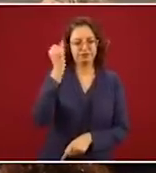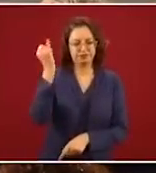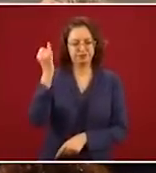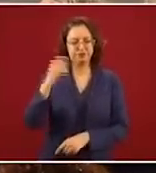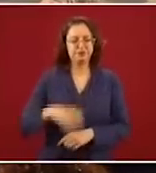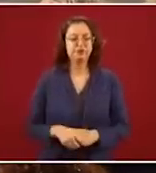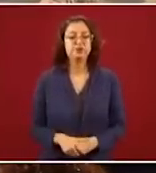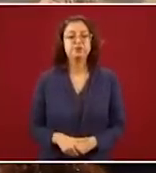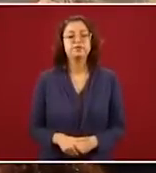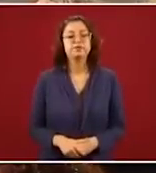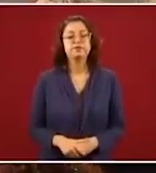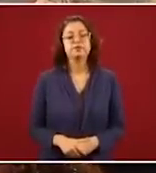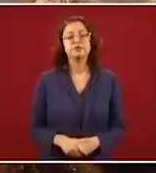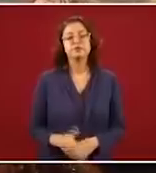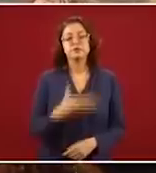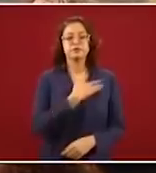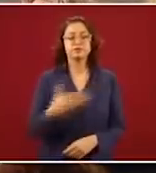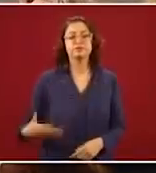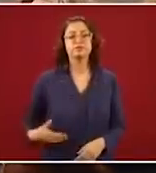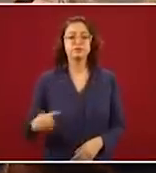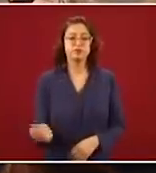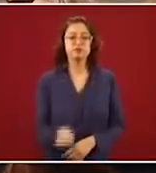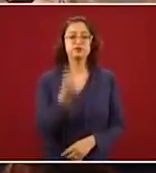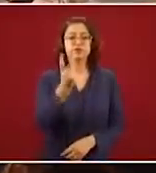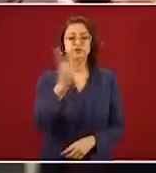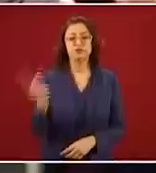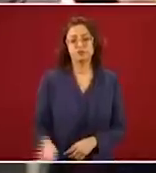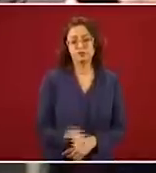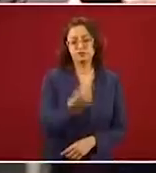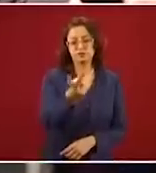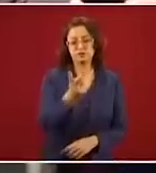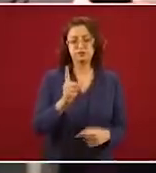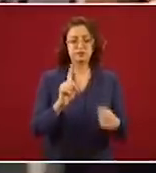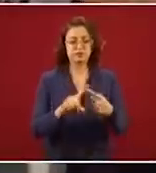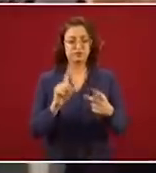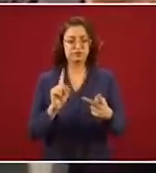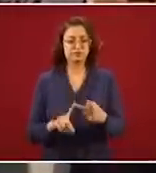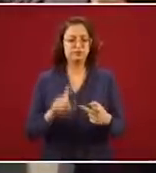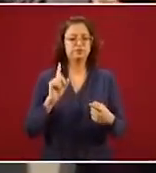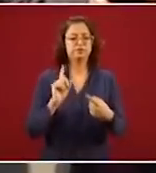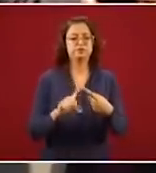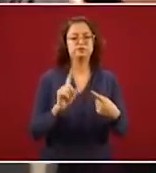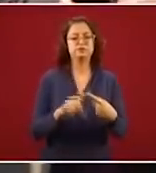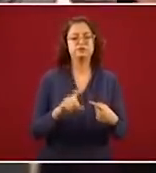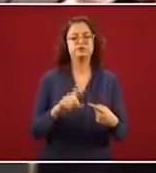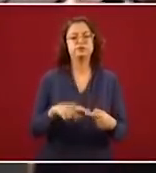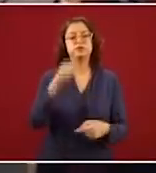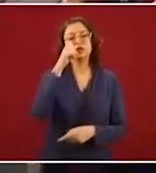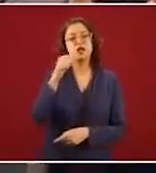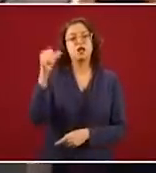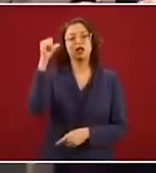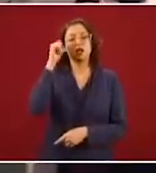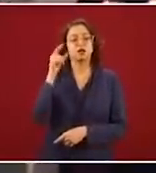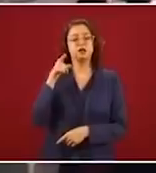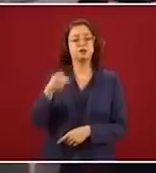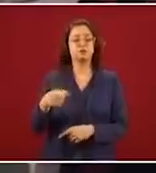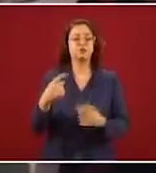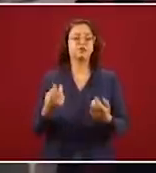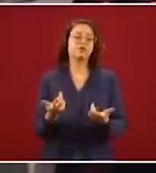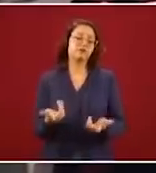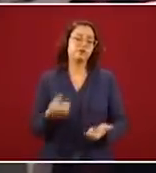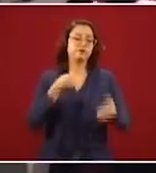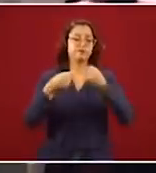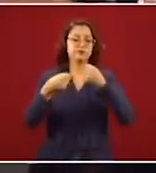tengo dos preguntas. La primera, ayer se dio a conocer ya en conferencia de prensa pues